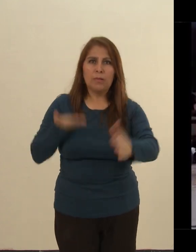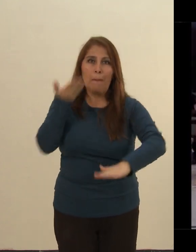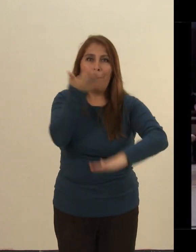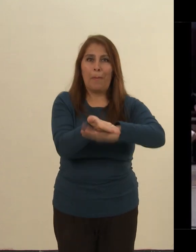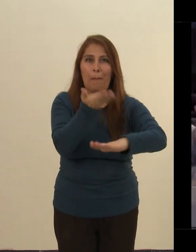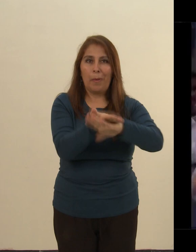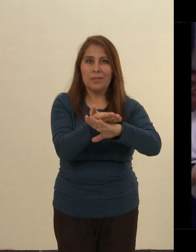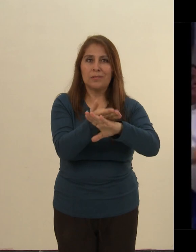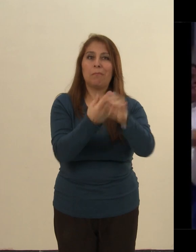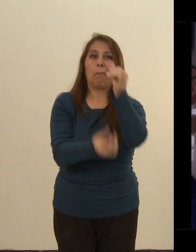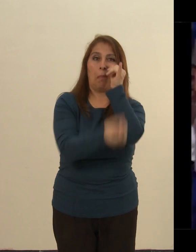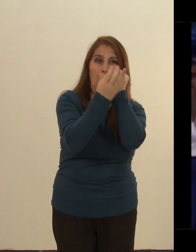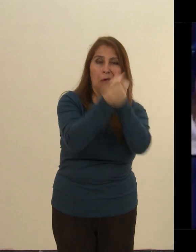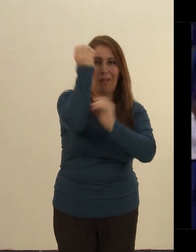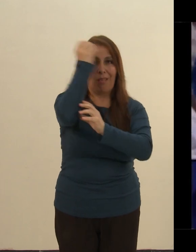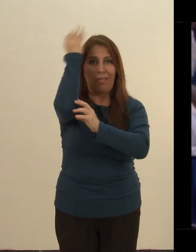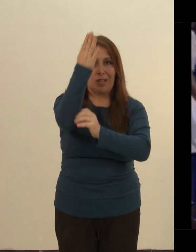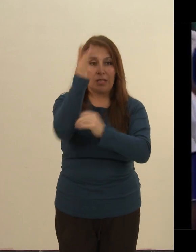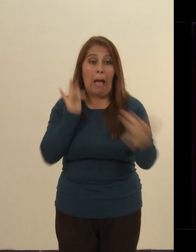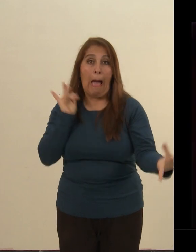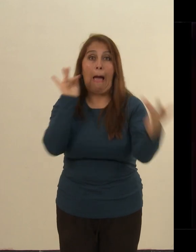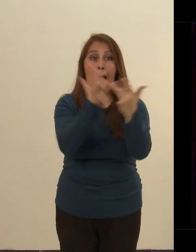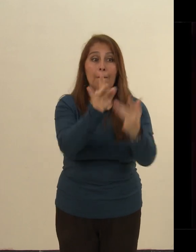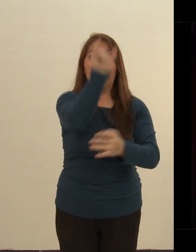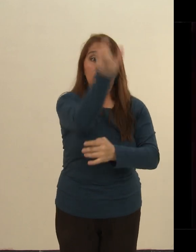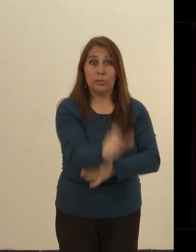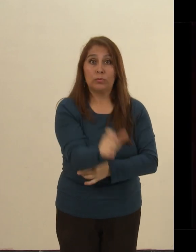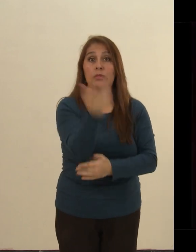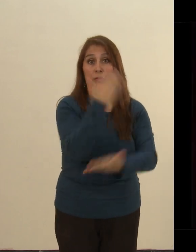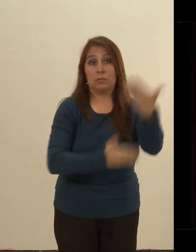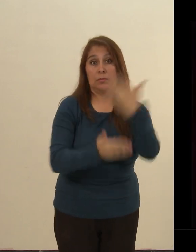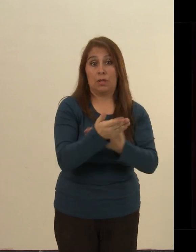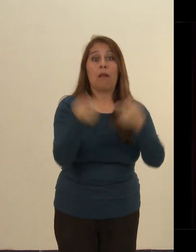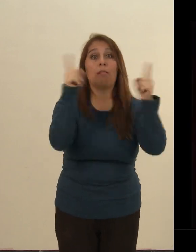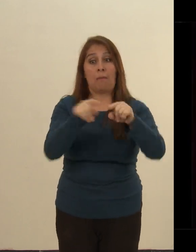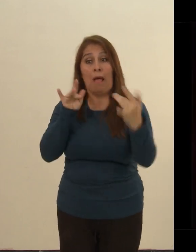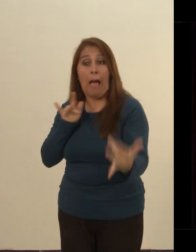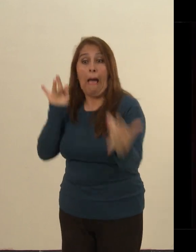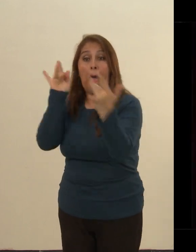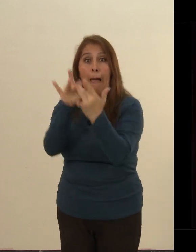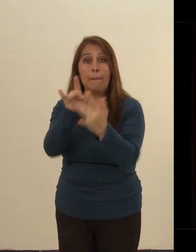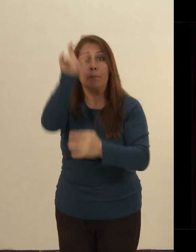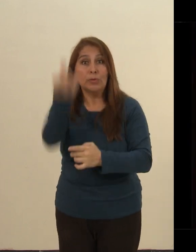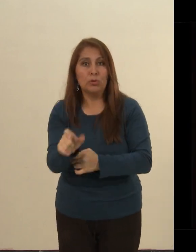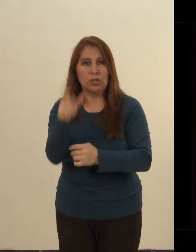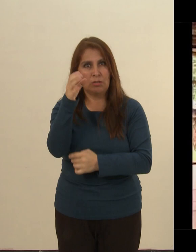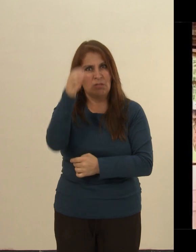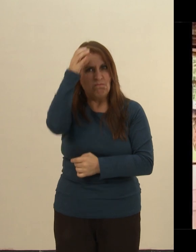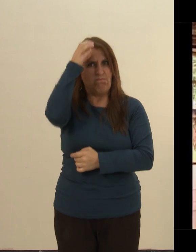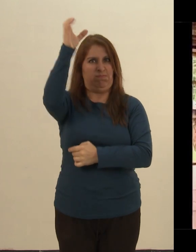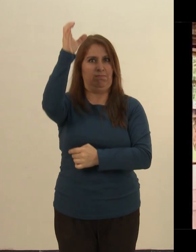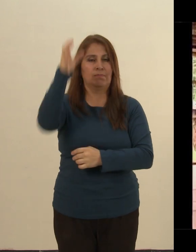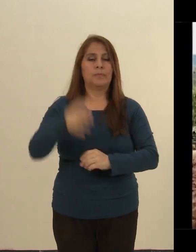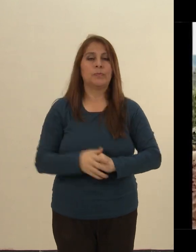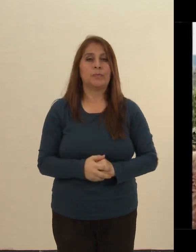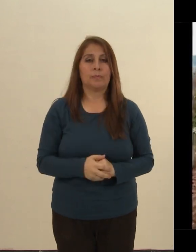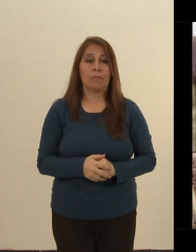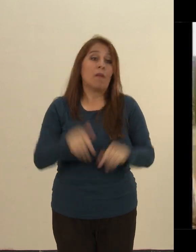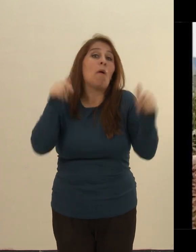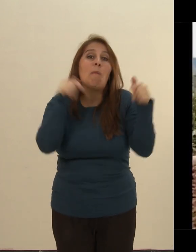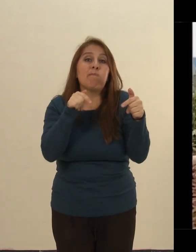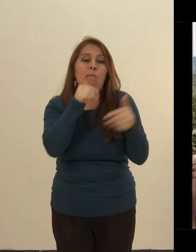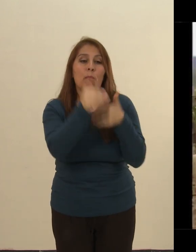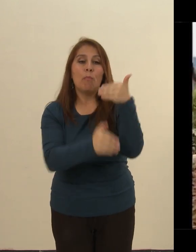e implementación de propuestas pedagógicas y didácticas para personas con discapacidad y o talentos